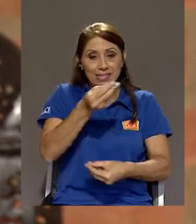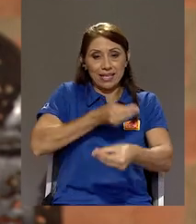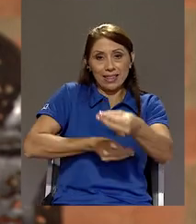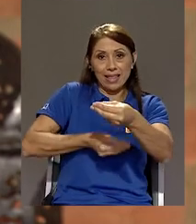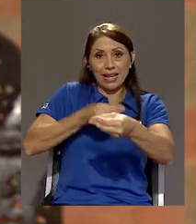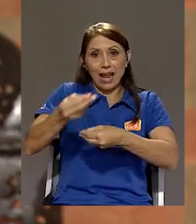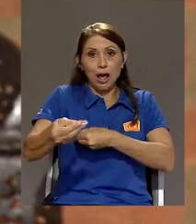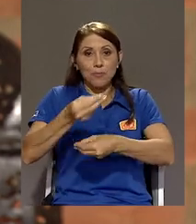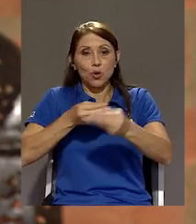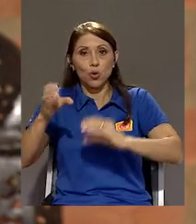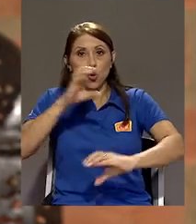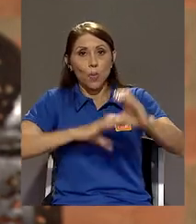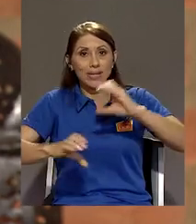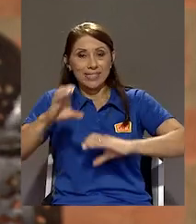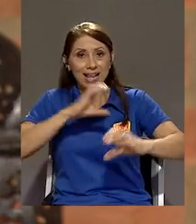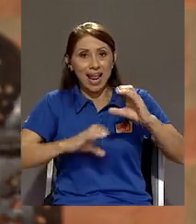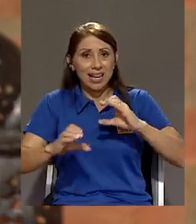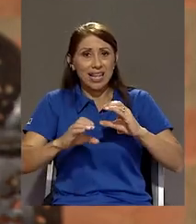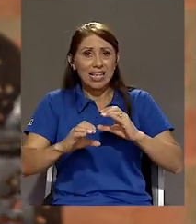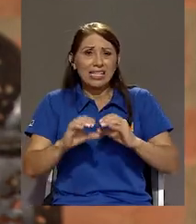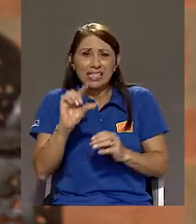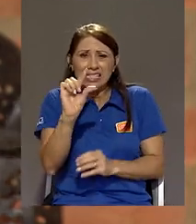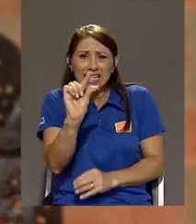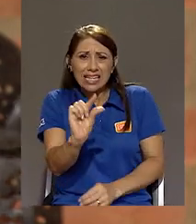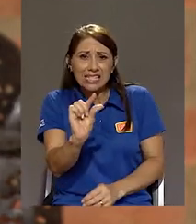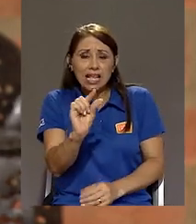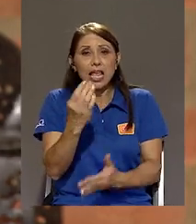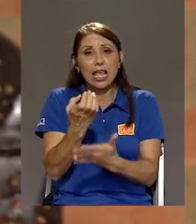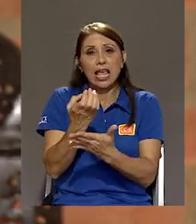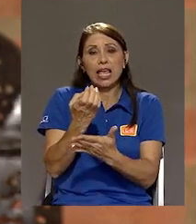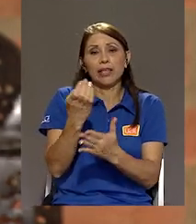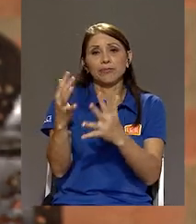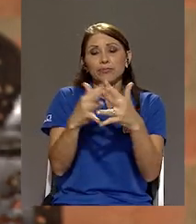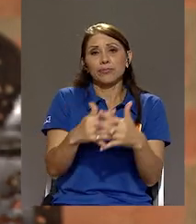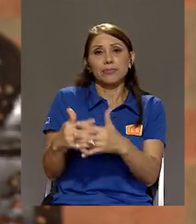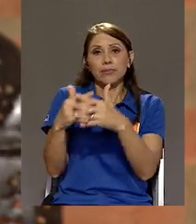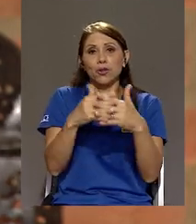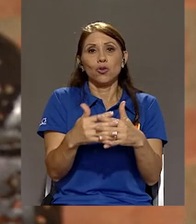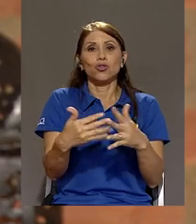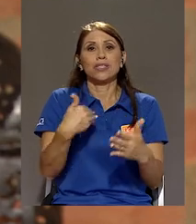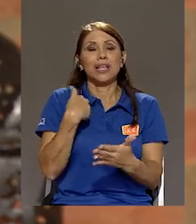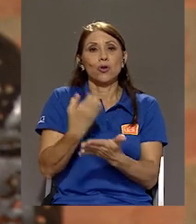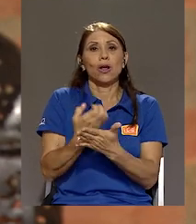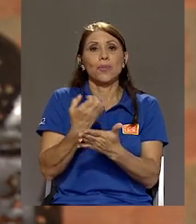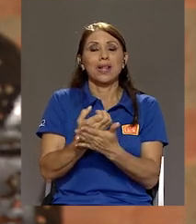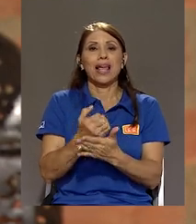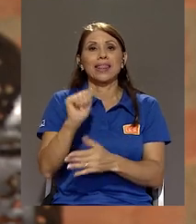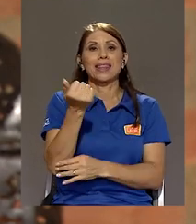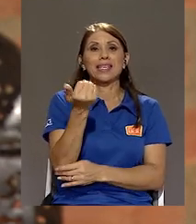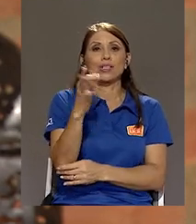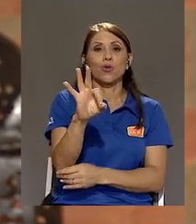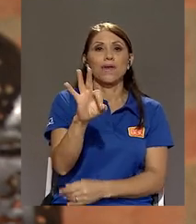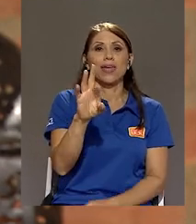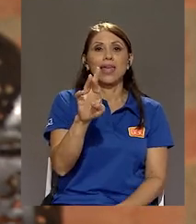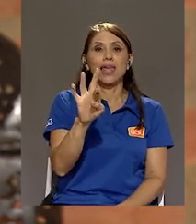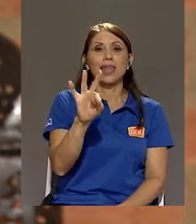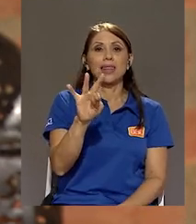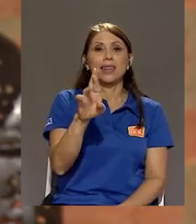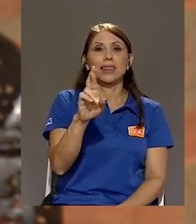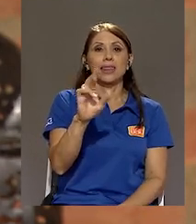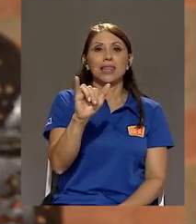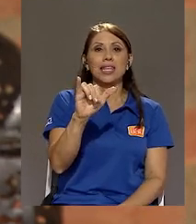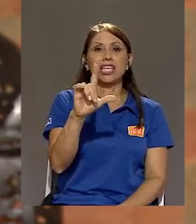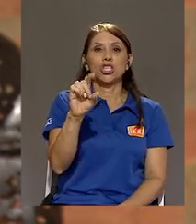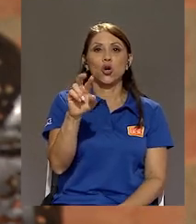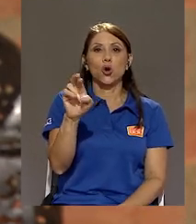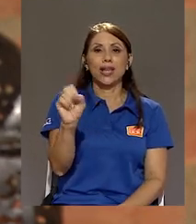su producto sigue siendo muy pequeñito. Estados Unidos tiene una economía de 19 trillones de dólares y estamos hablando